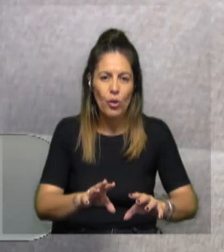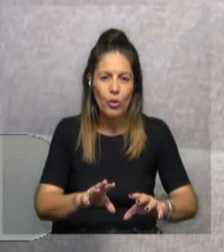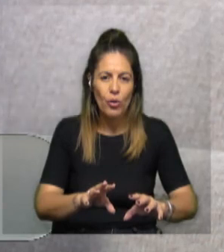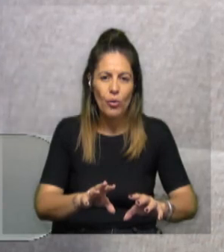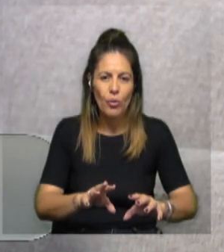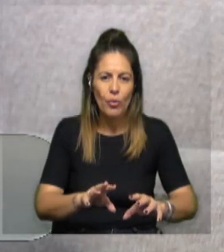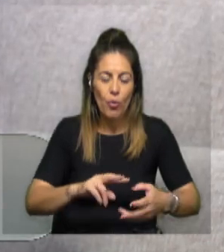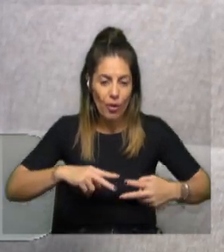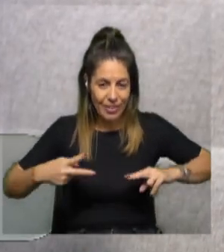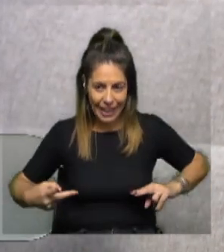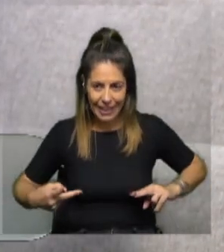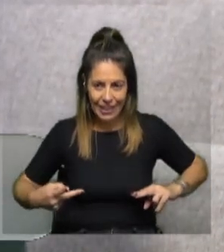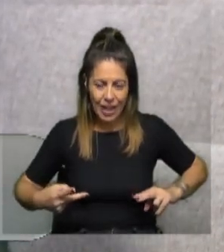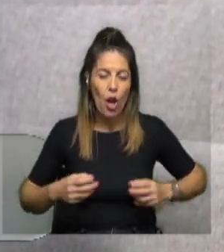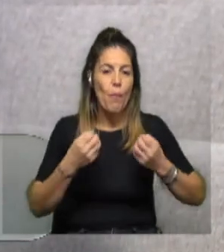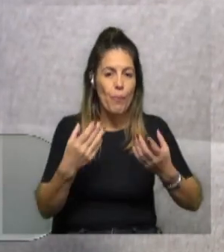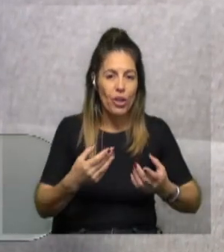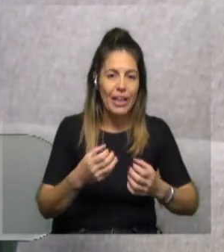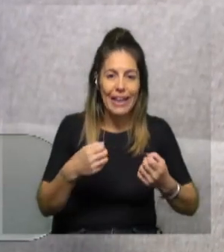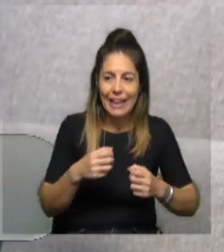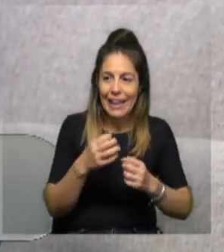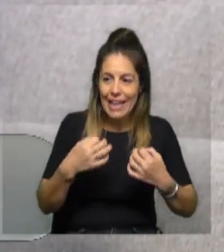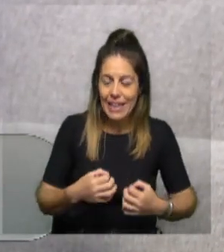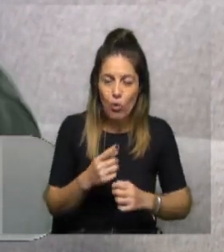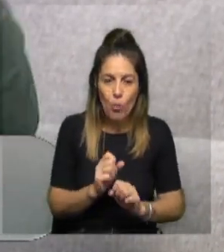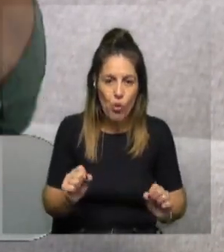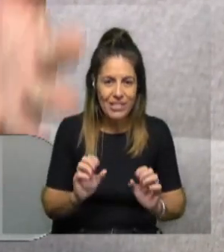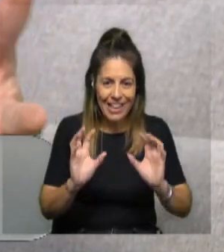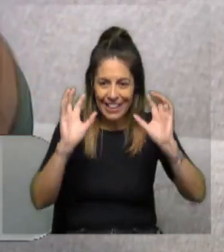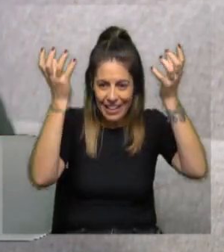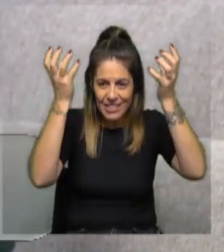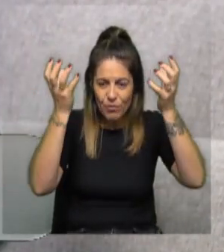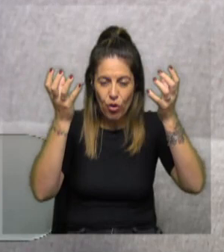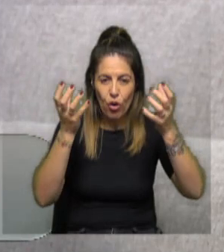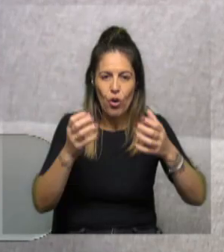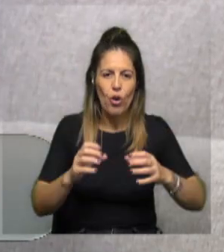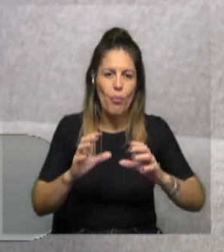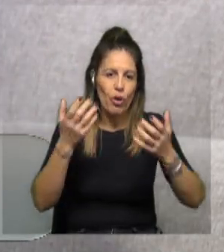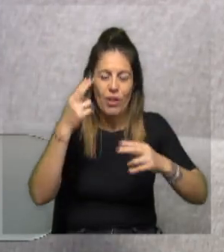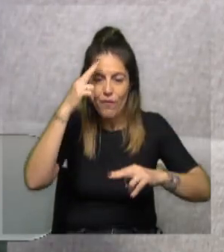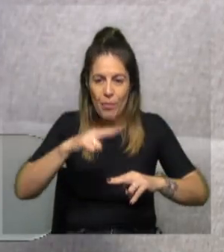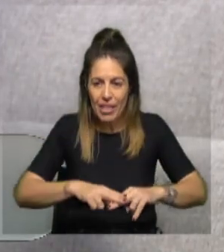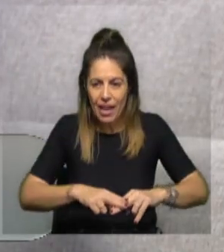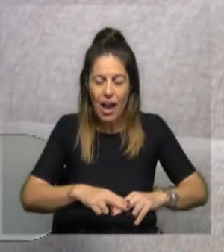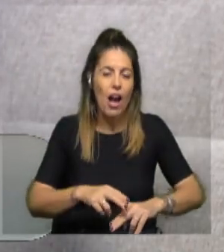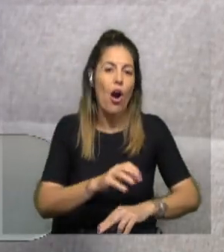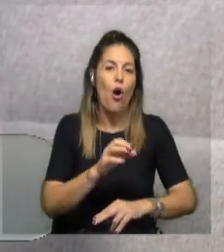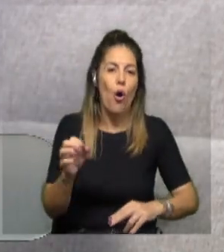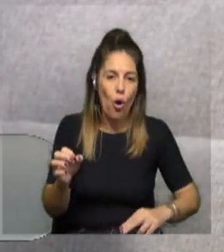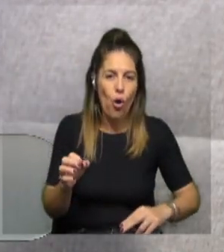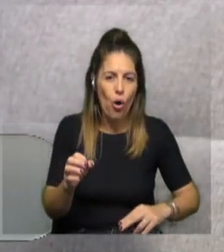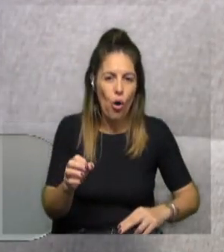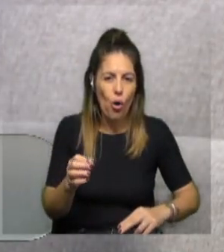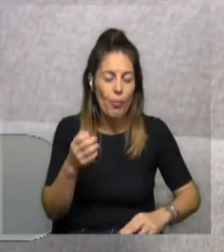una razón genética, porque en realidad uno puede ser agresivo porque es un violento, porque tiene una patología, porque